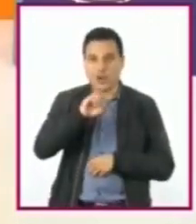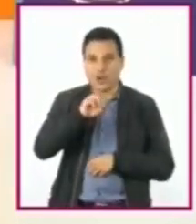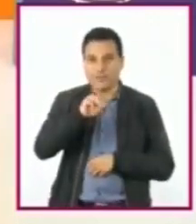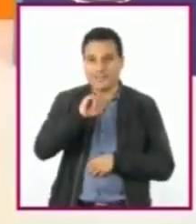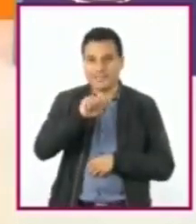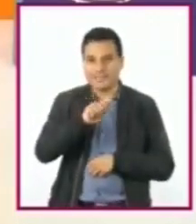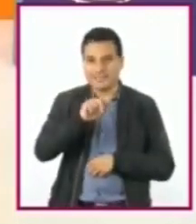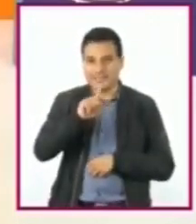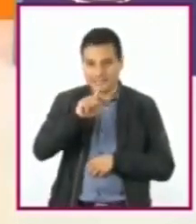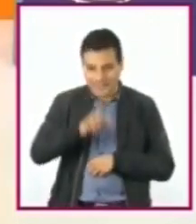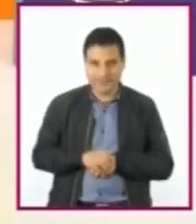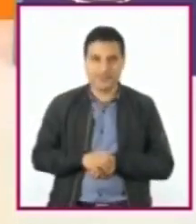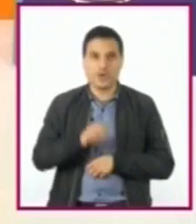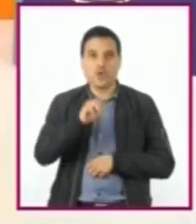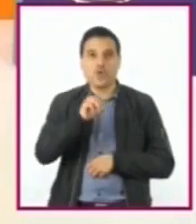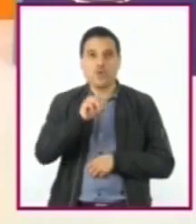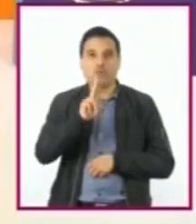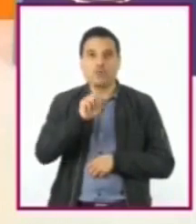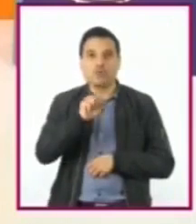musaraña,